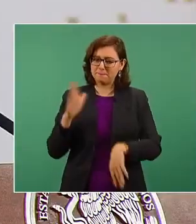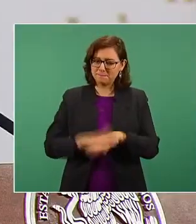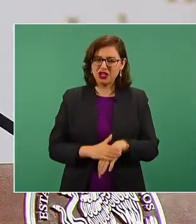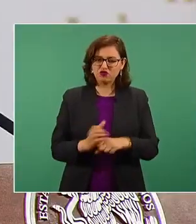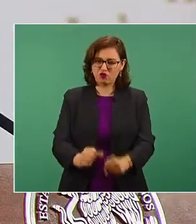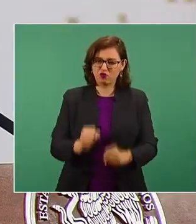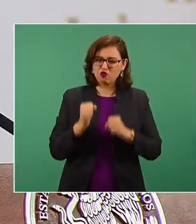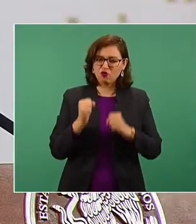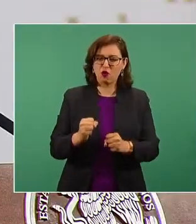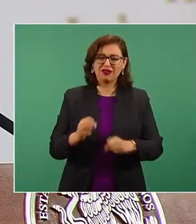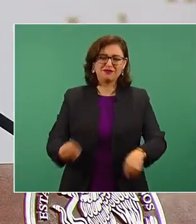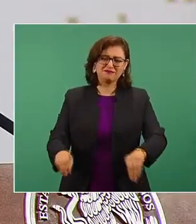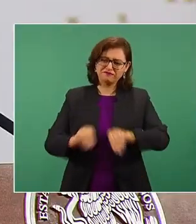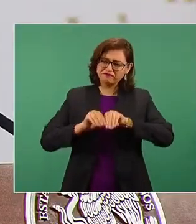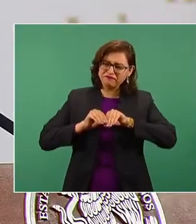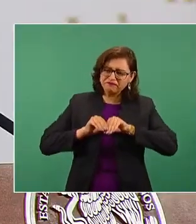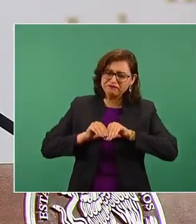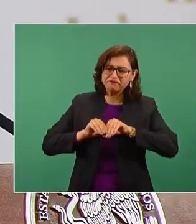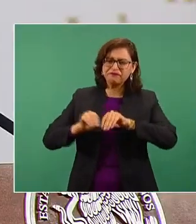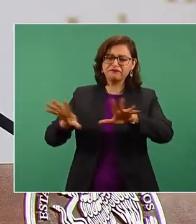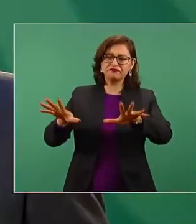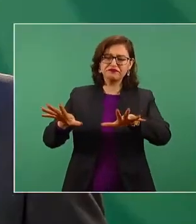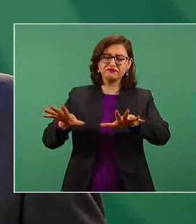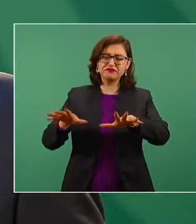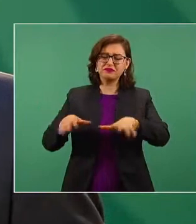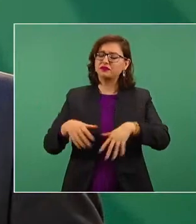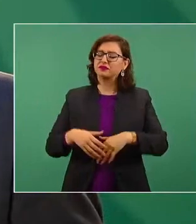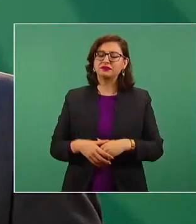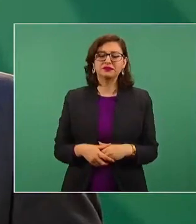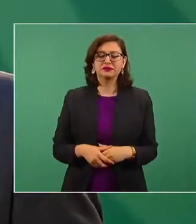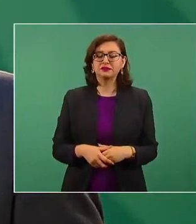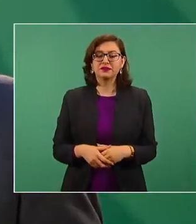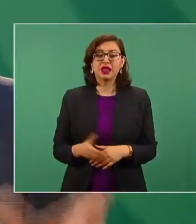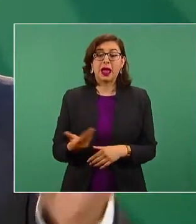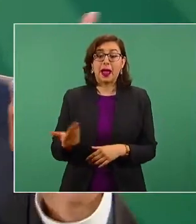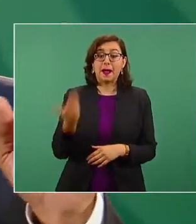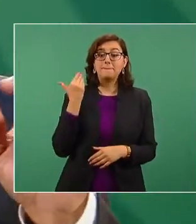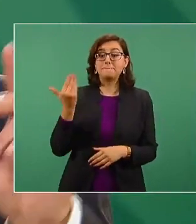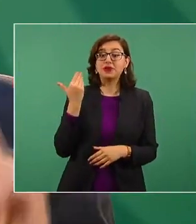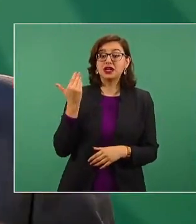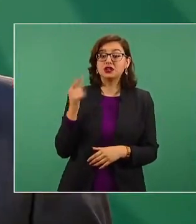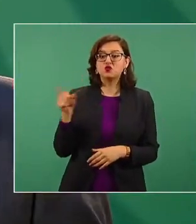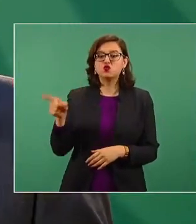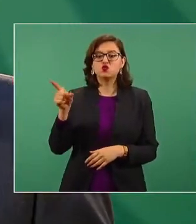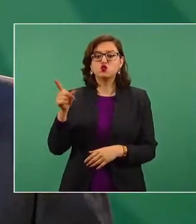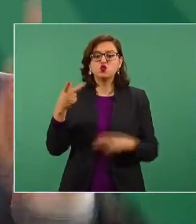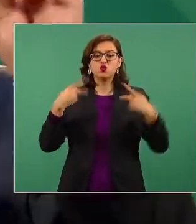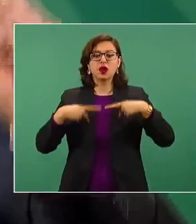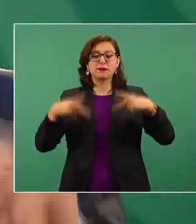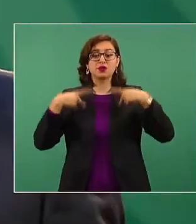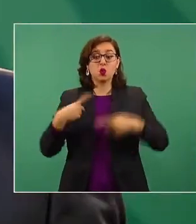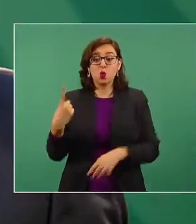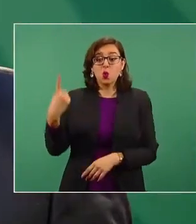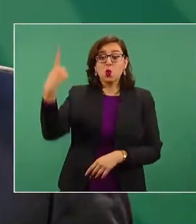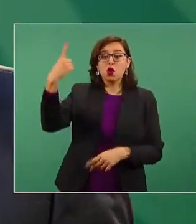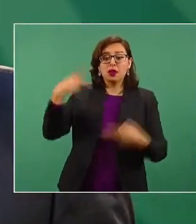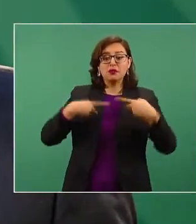fortalecerla. Apenas una persona me hizo mención a la campaña, una,